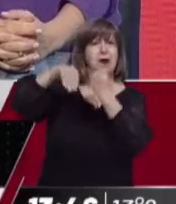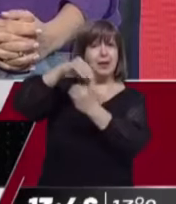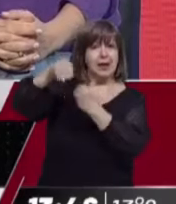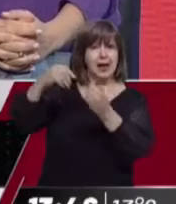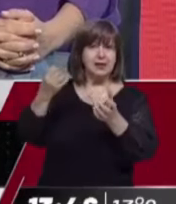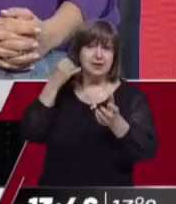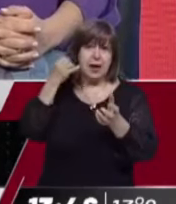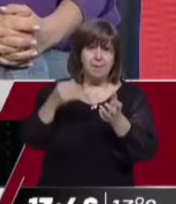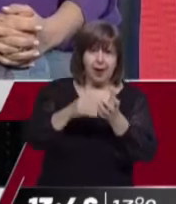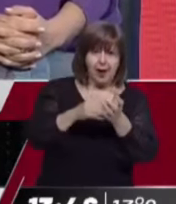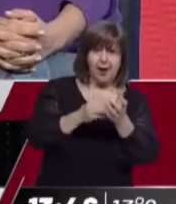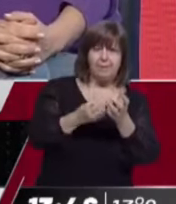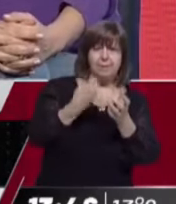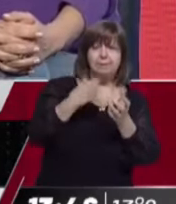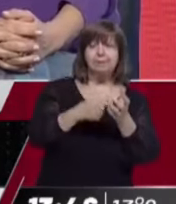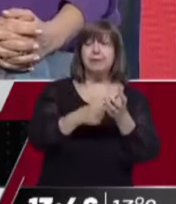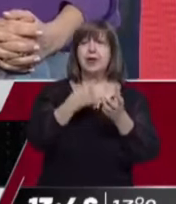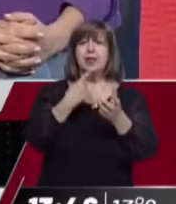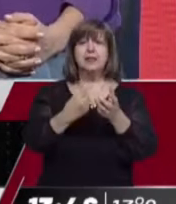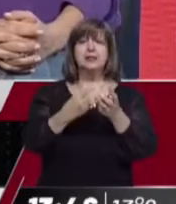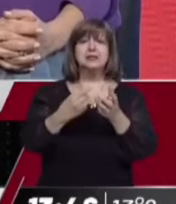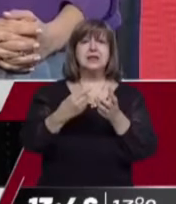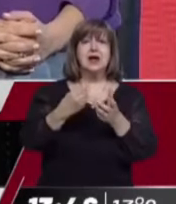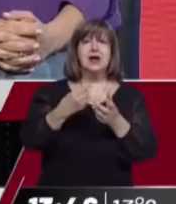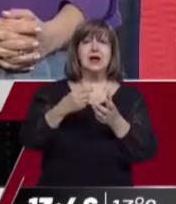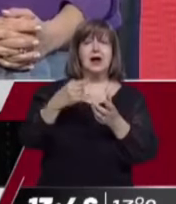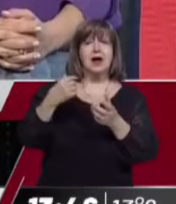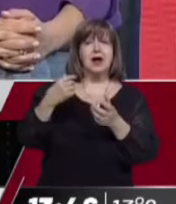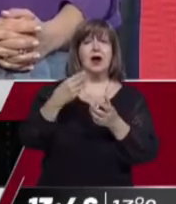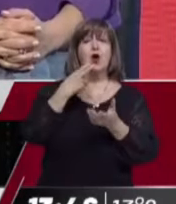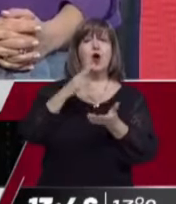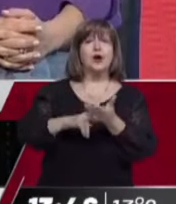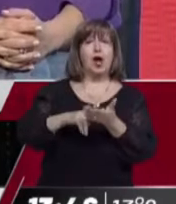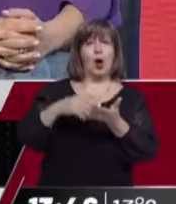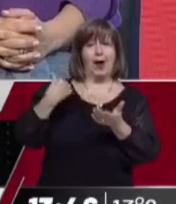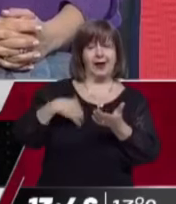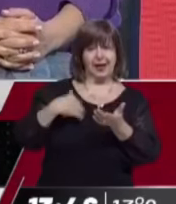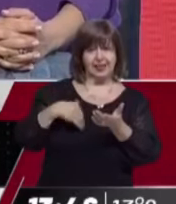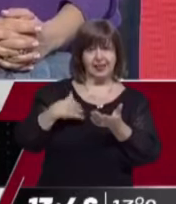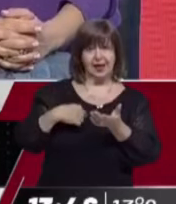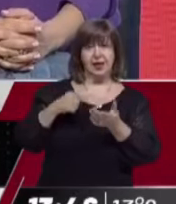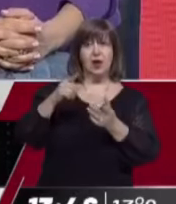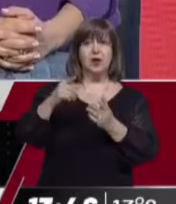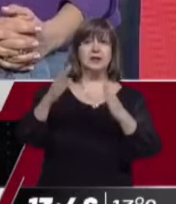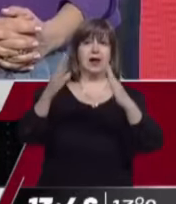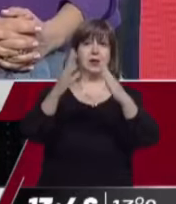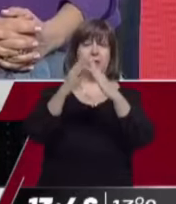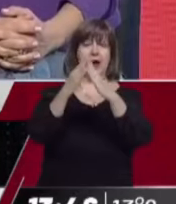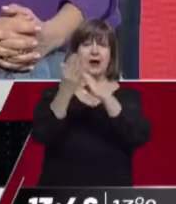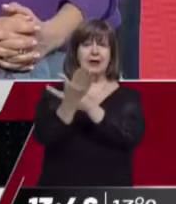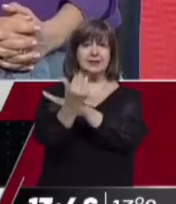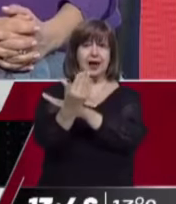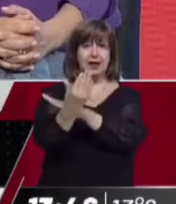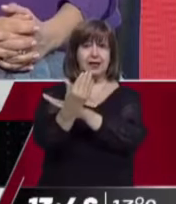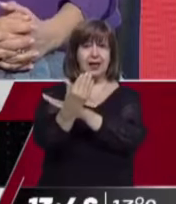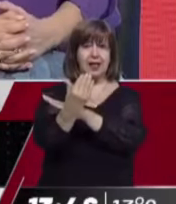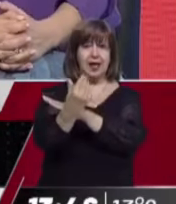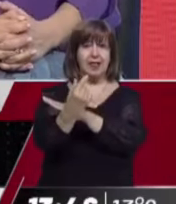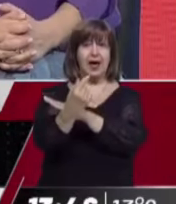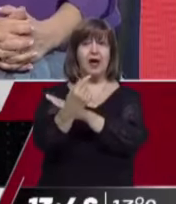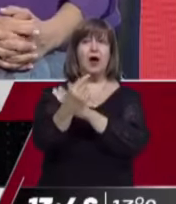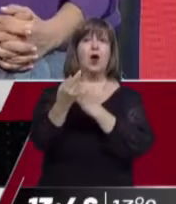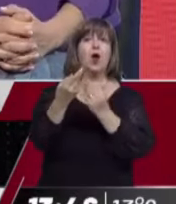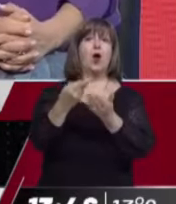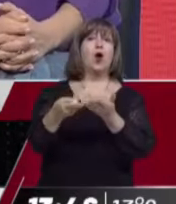a primera hora de la mañana que aquellos correos argentinos que están en una casa alquilada no se va a renovar el